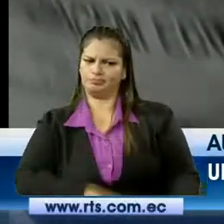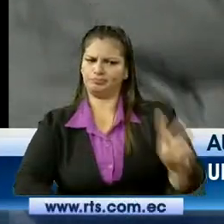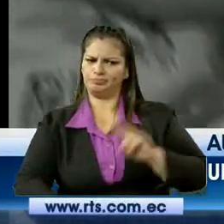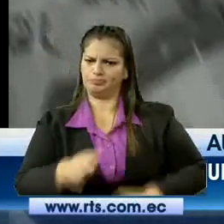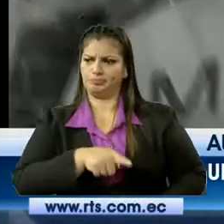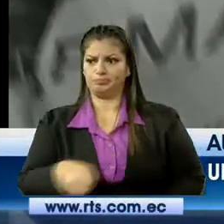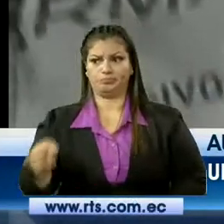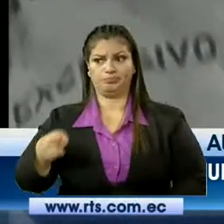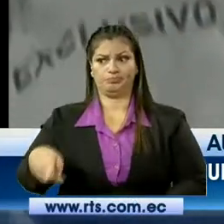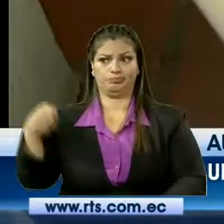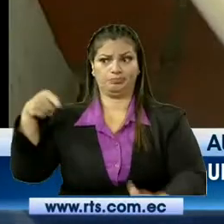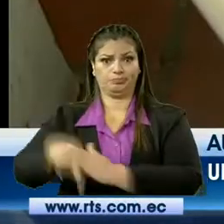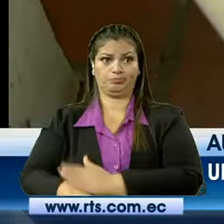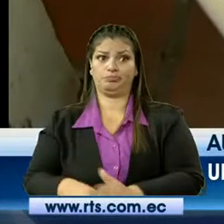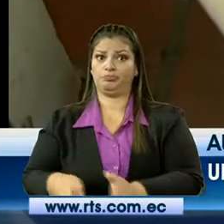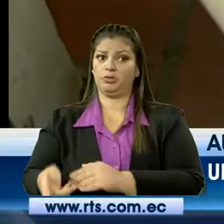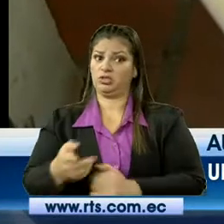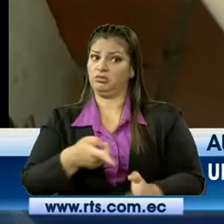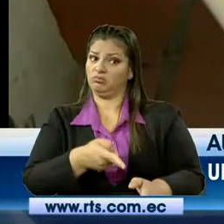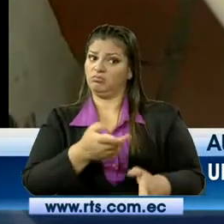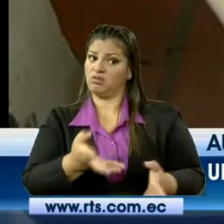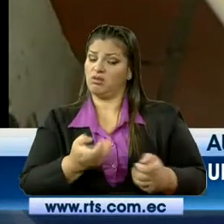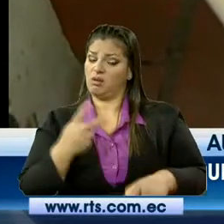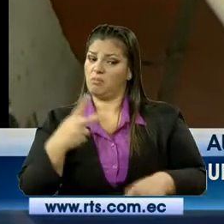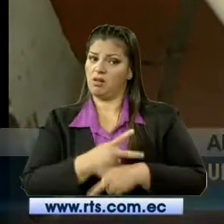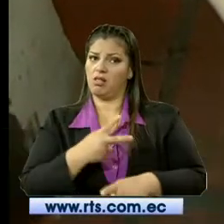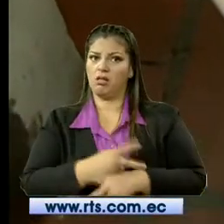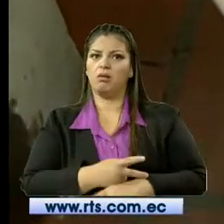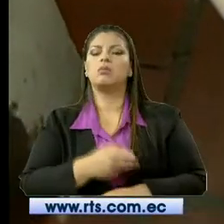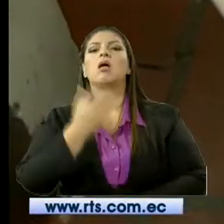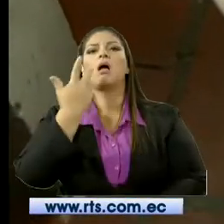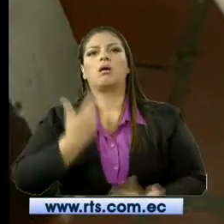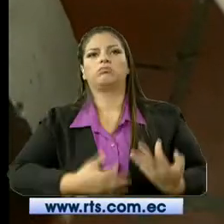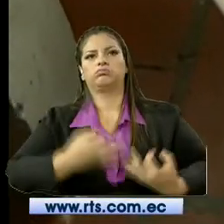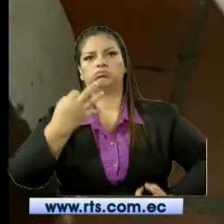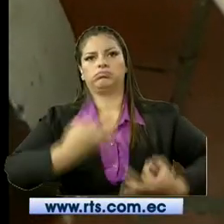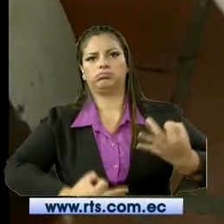tentativa de asesinato, informó Enrique Muñoz.